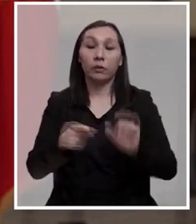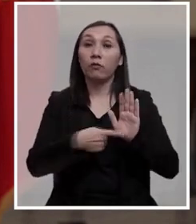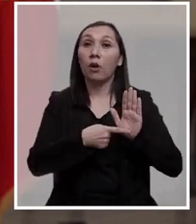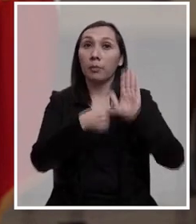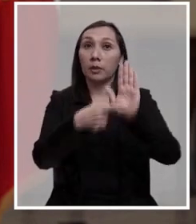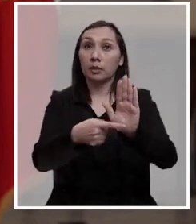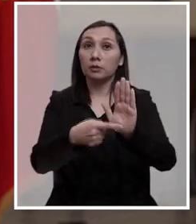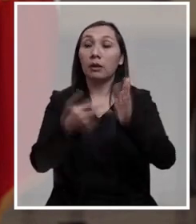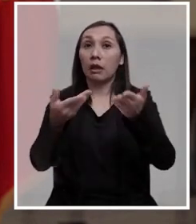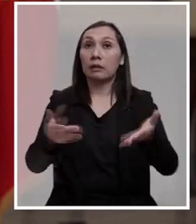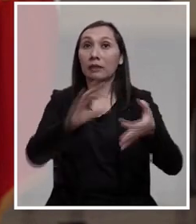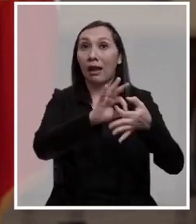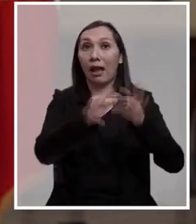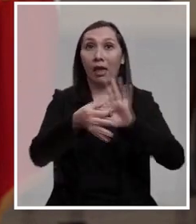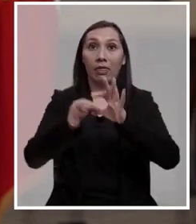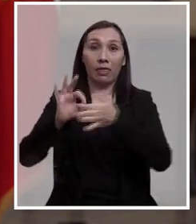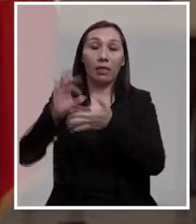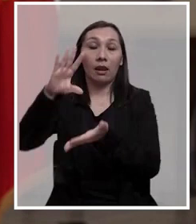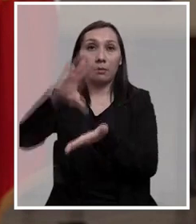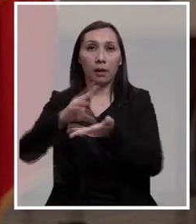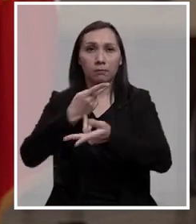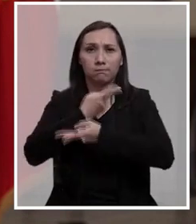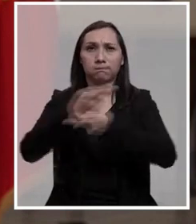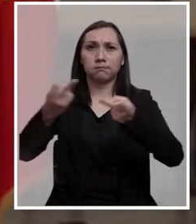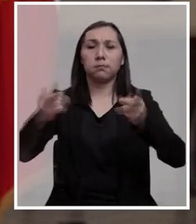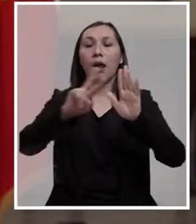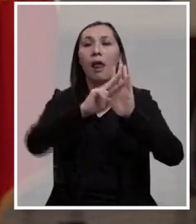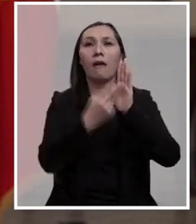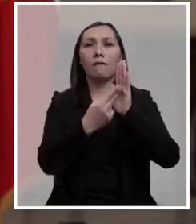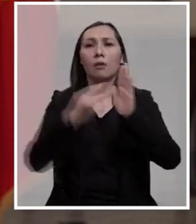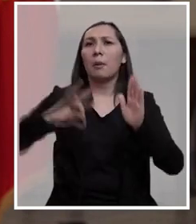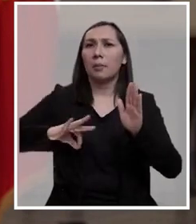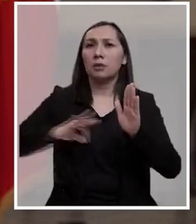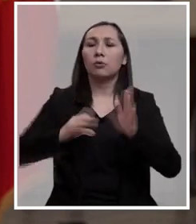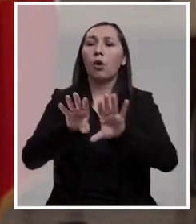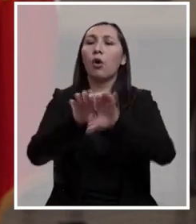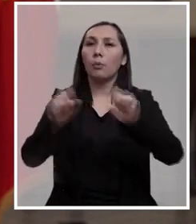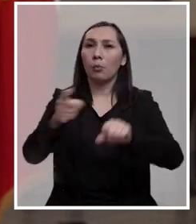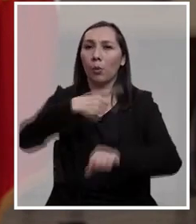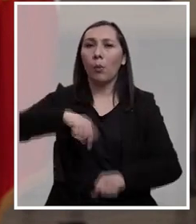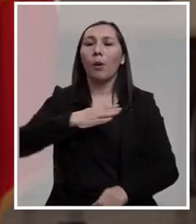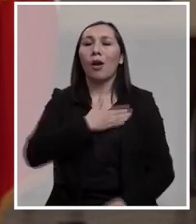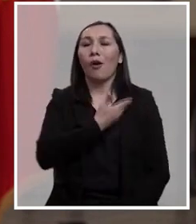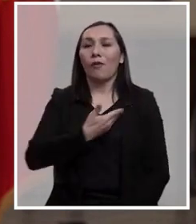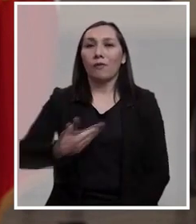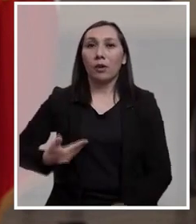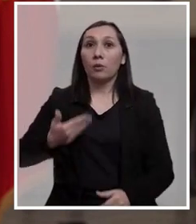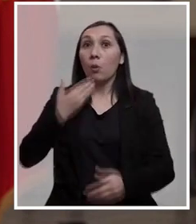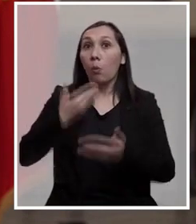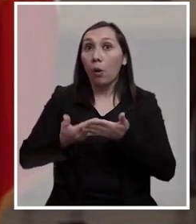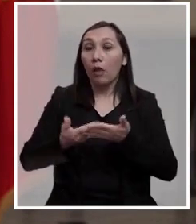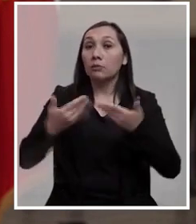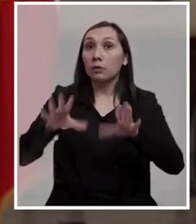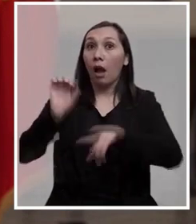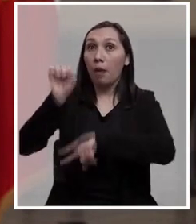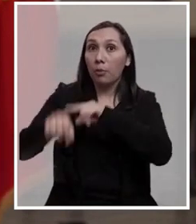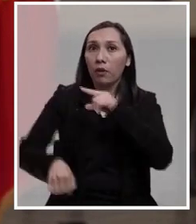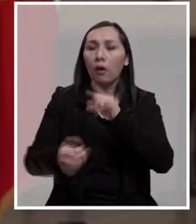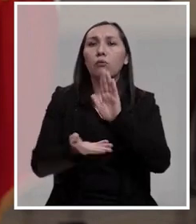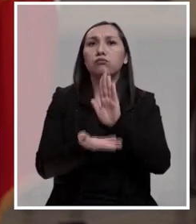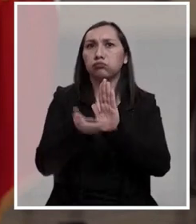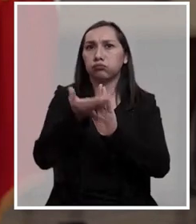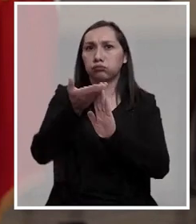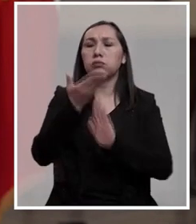presentarles por medio de esta Cadena Nacional la reforma de pensiones comprometida por nuestro gobierno que una vez aprobada mejorará